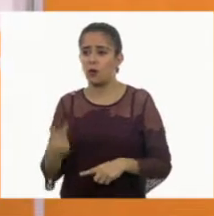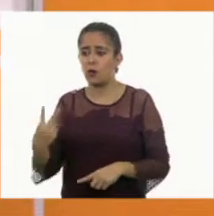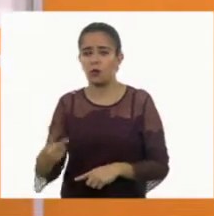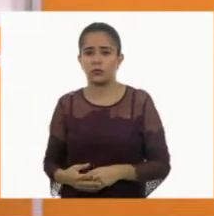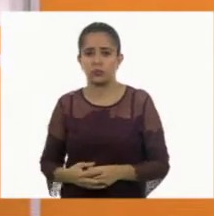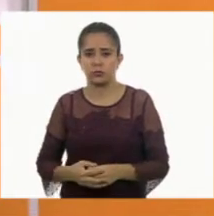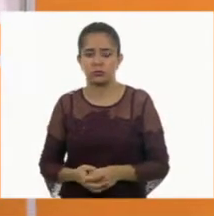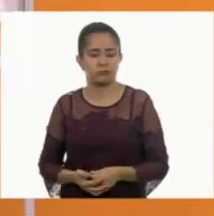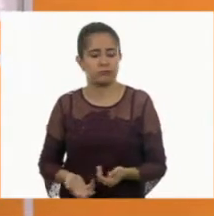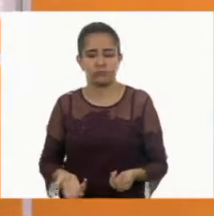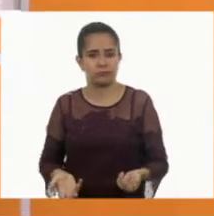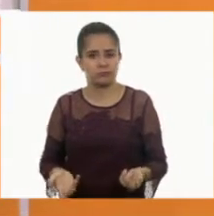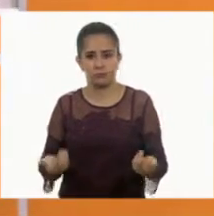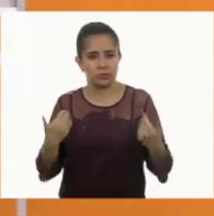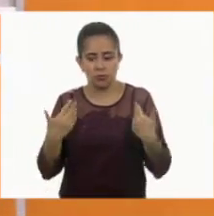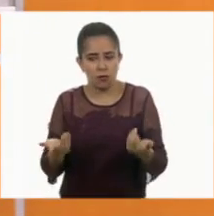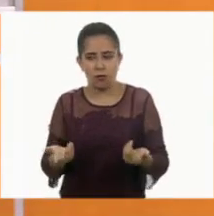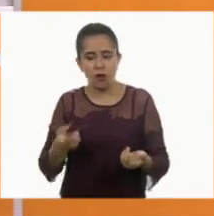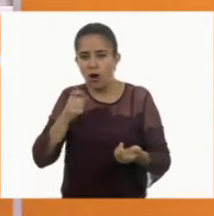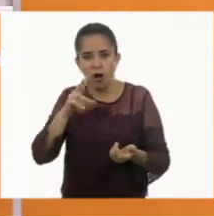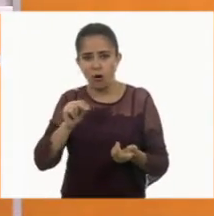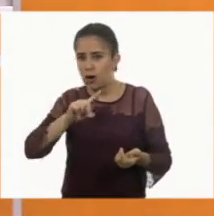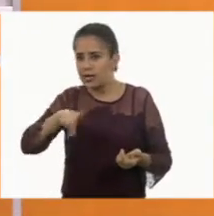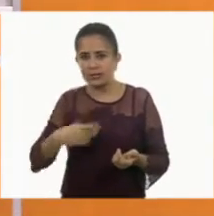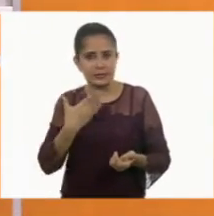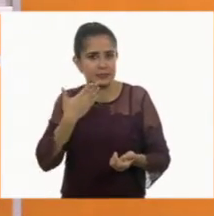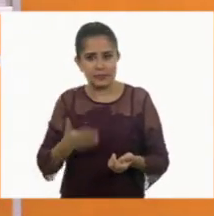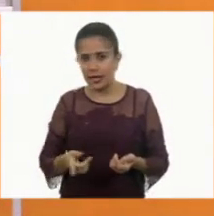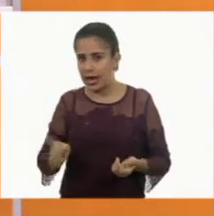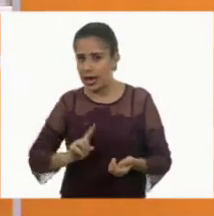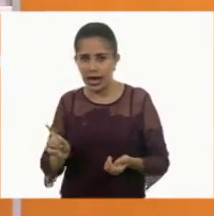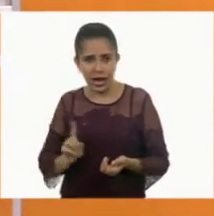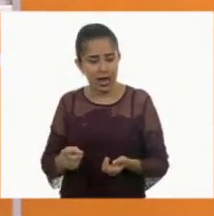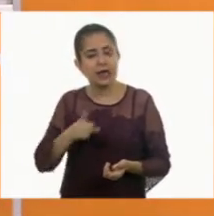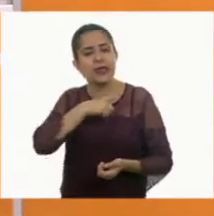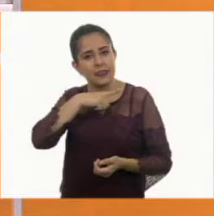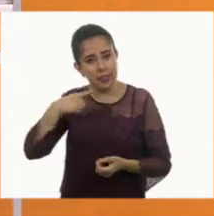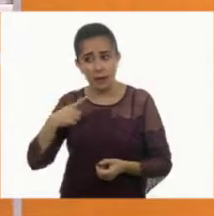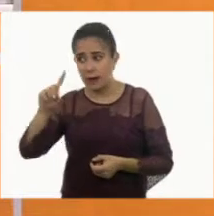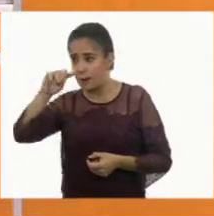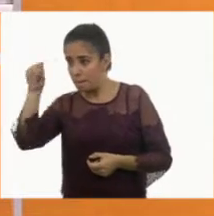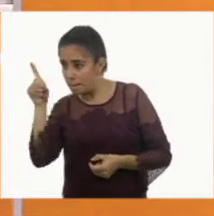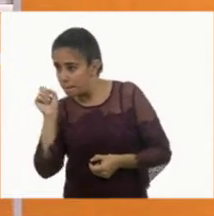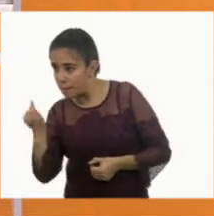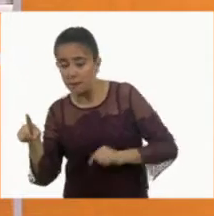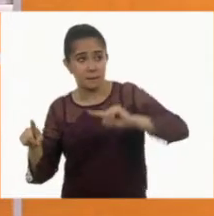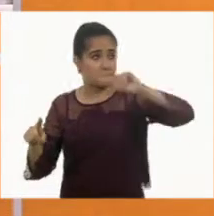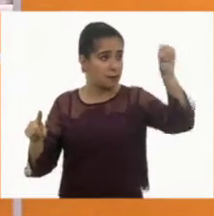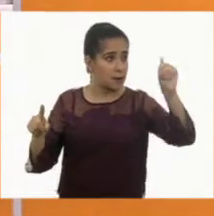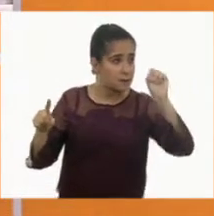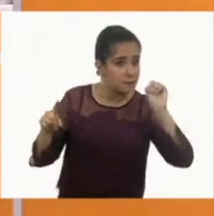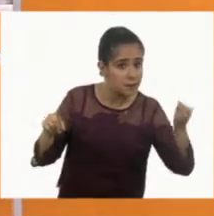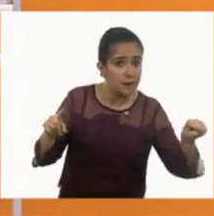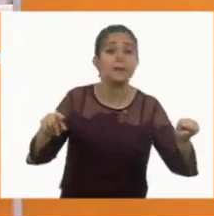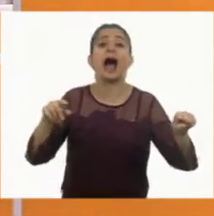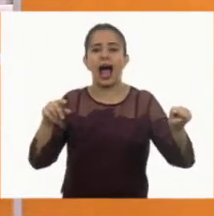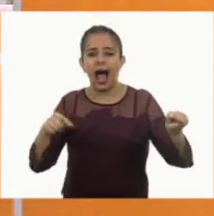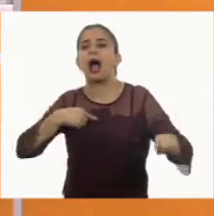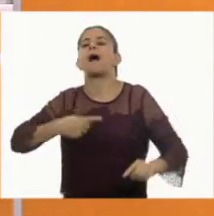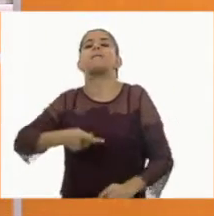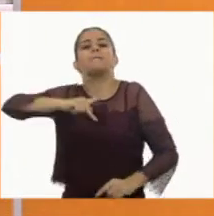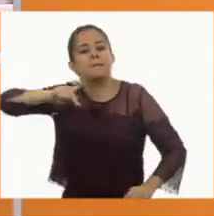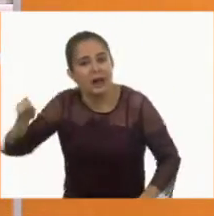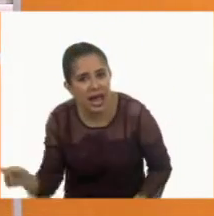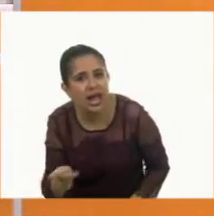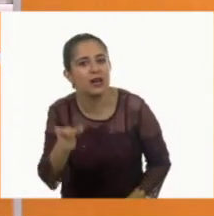la palabra de pregunta, pero no, no es correcto. Todas las preguntas, ¿sí?, tienen que tener los signos de interrogación y